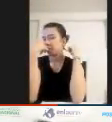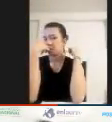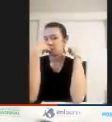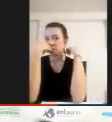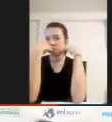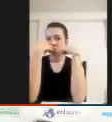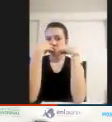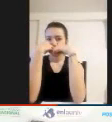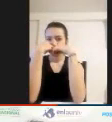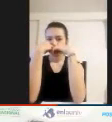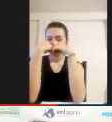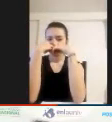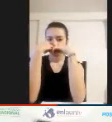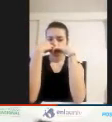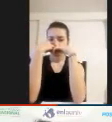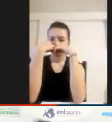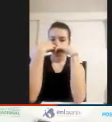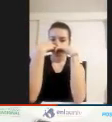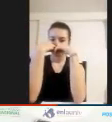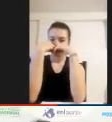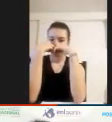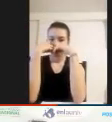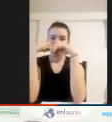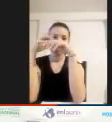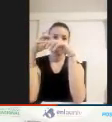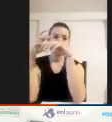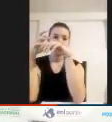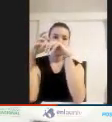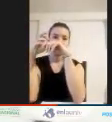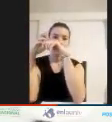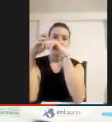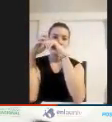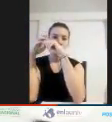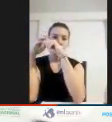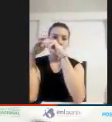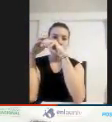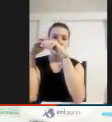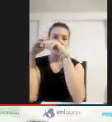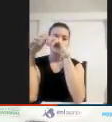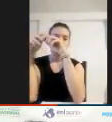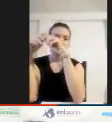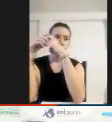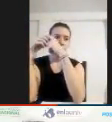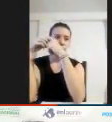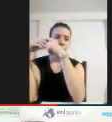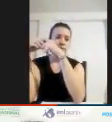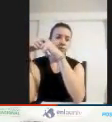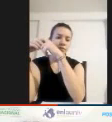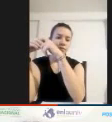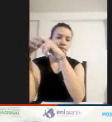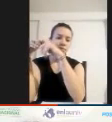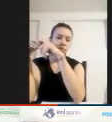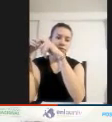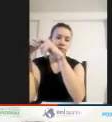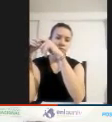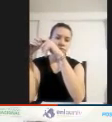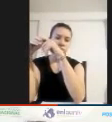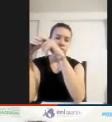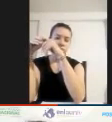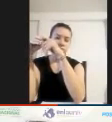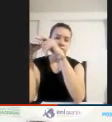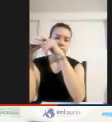donde se estudia los principios básicos del derecho registral, la evolución del derecho registral, como lo vamos a revisar ahorita. Y las fuentes